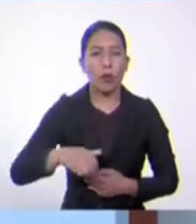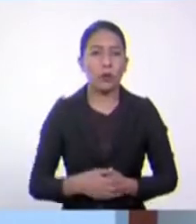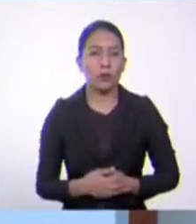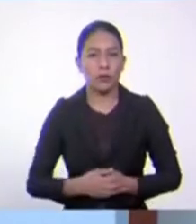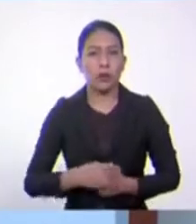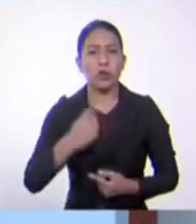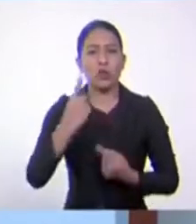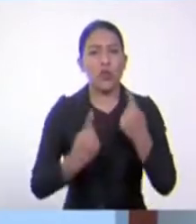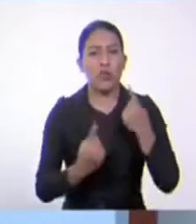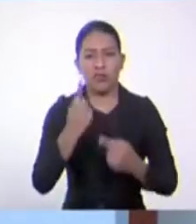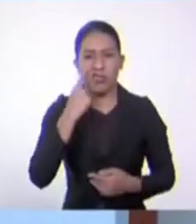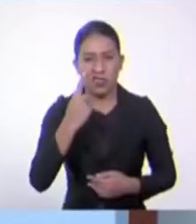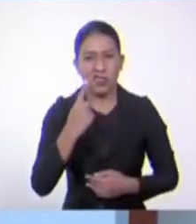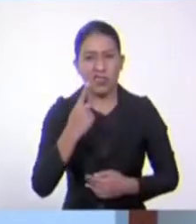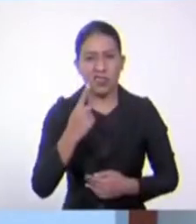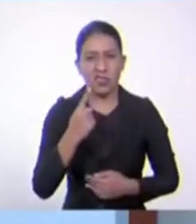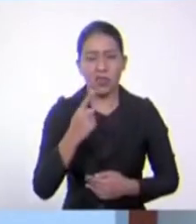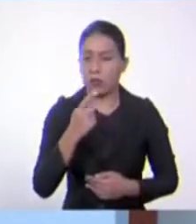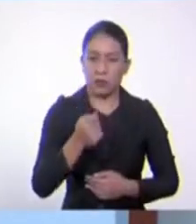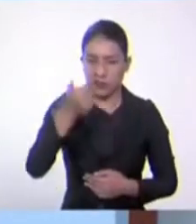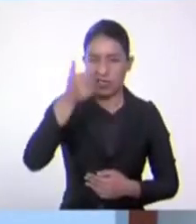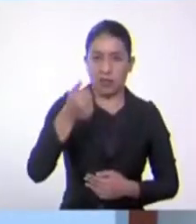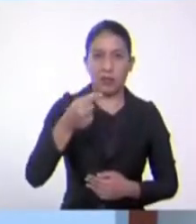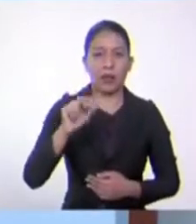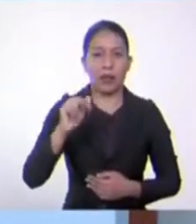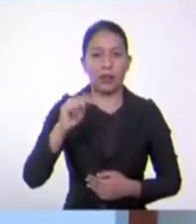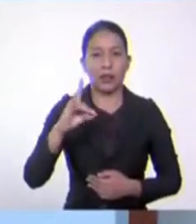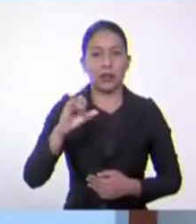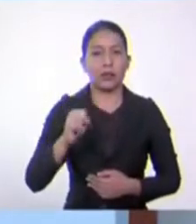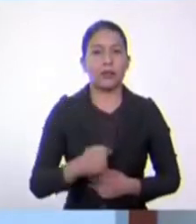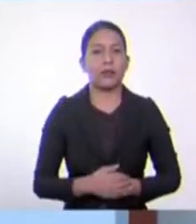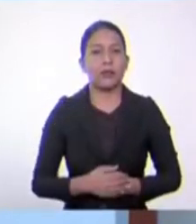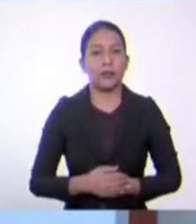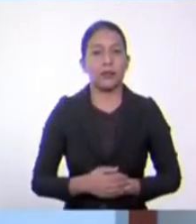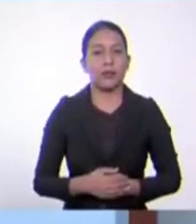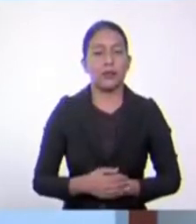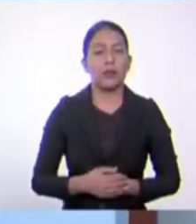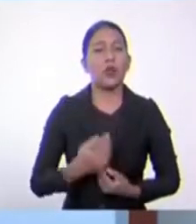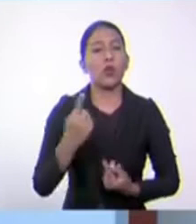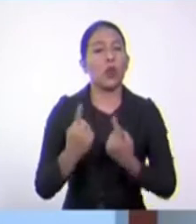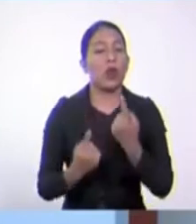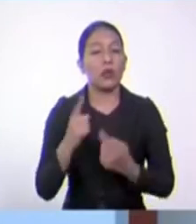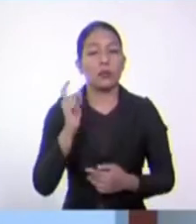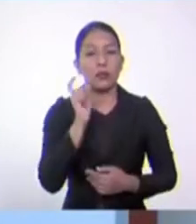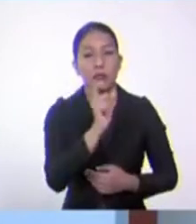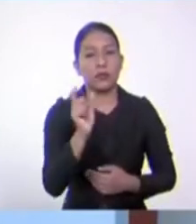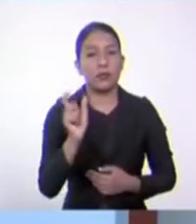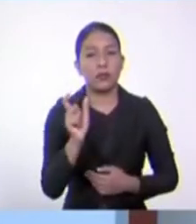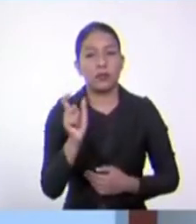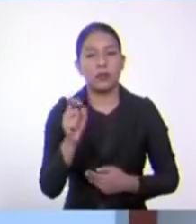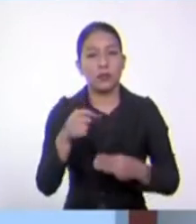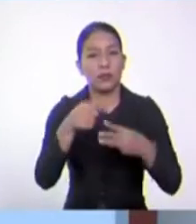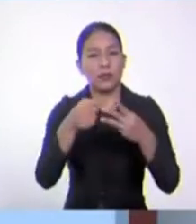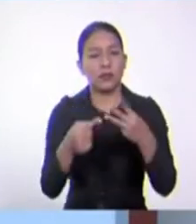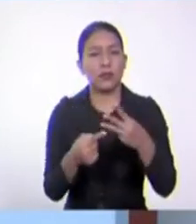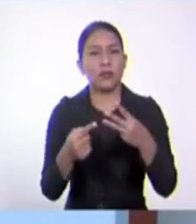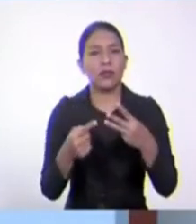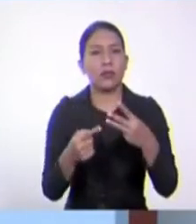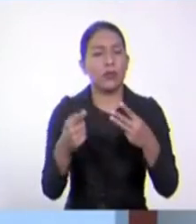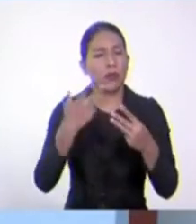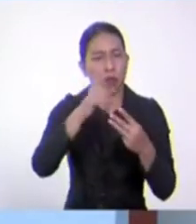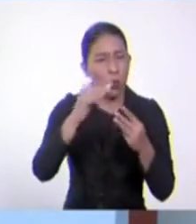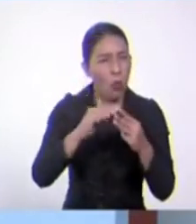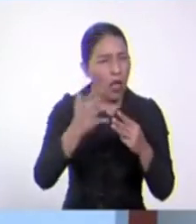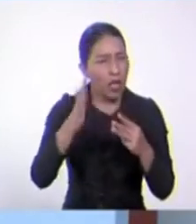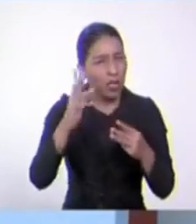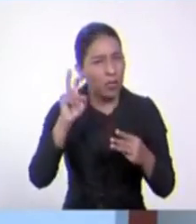estas 4 palabras, vamos a tachar Grandis porque ya la tenemos, cuál de estas 3 palabras les recuerda